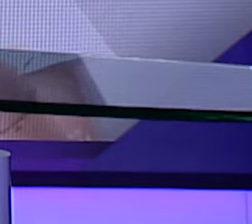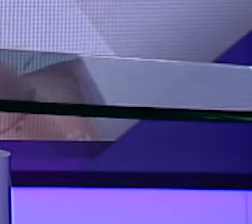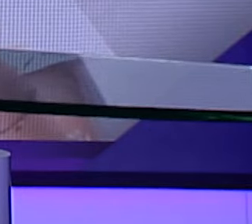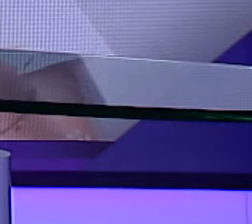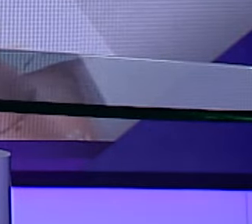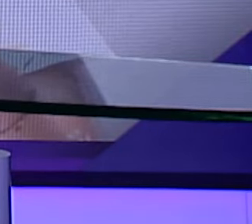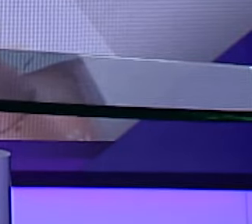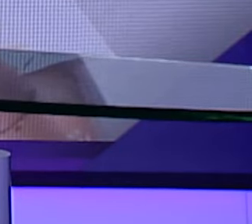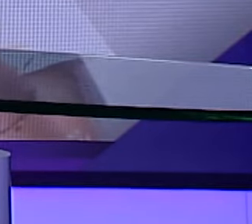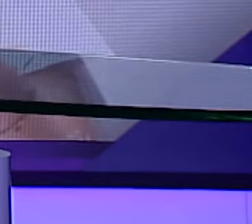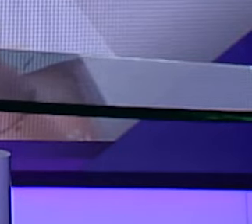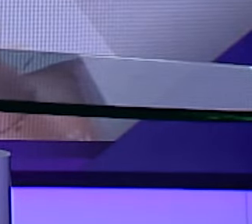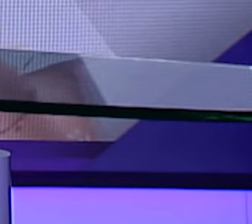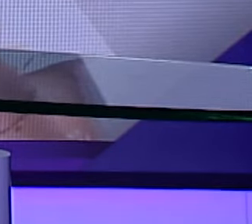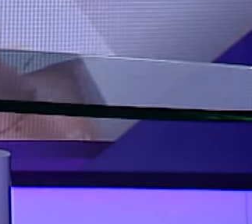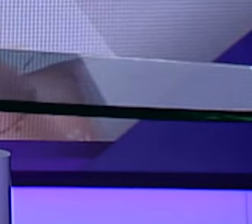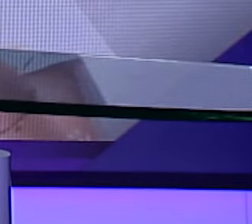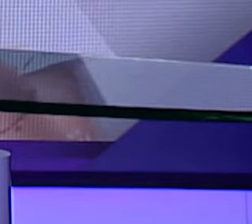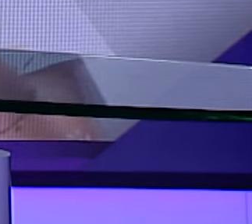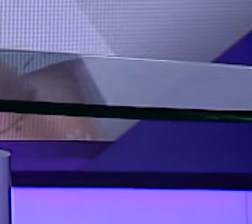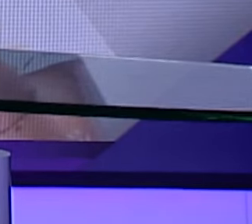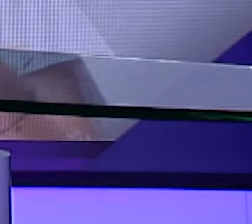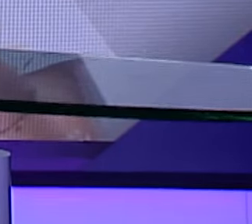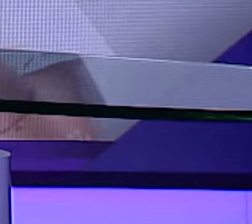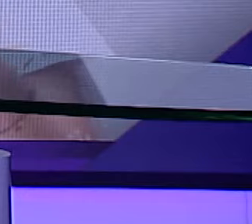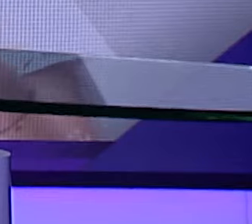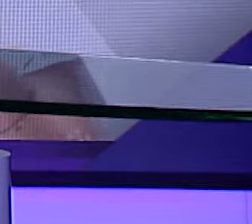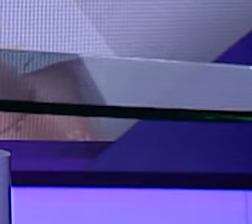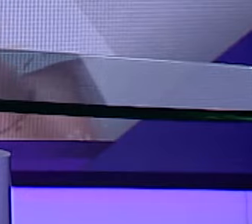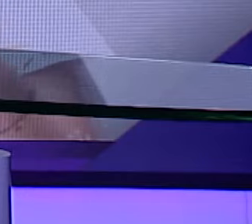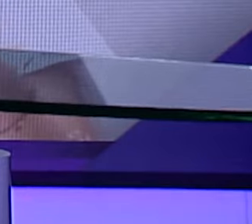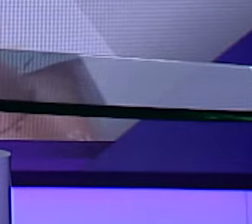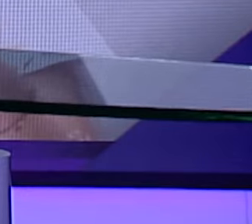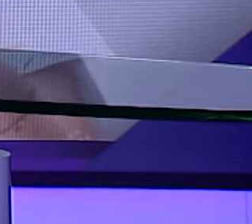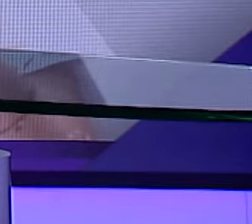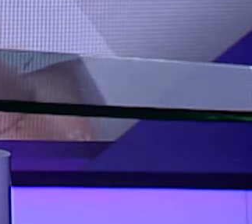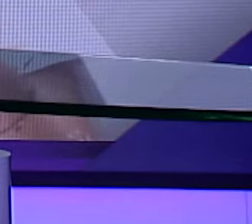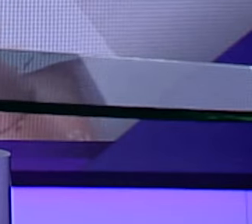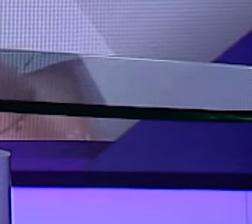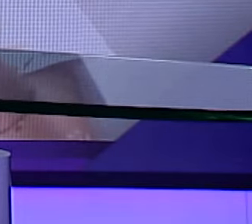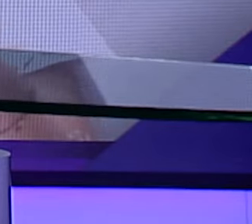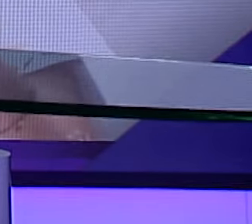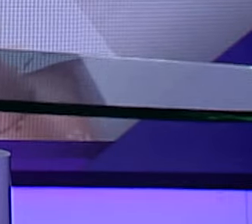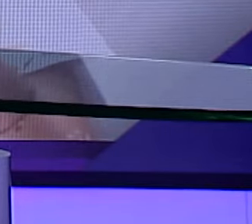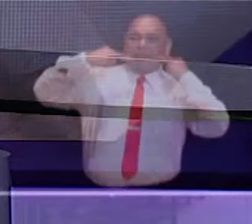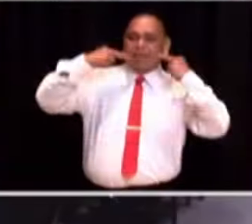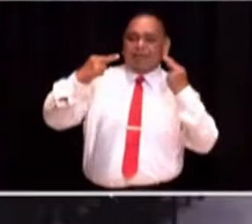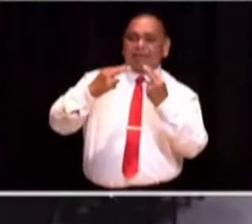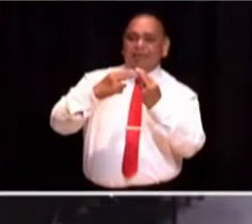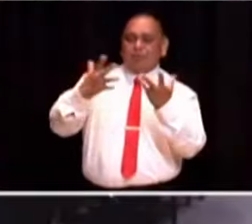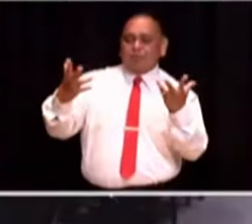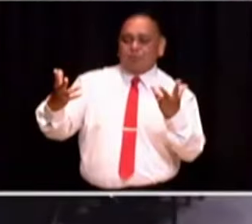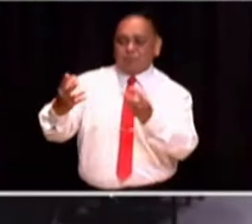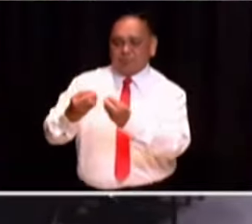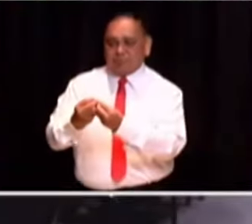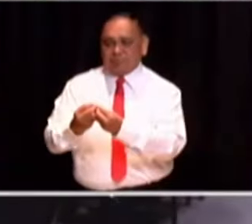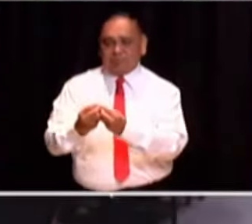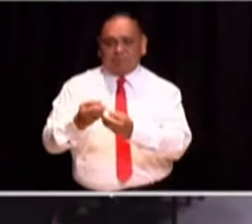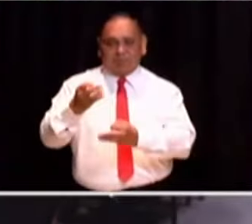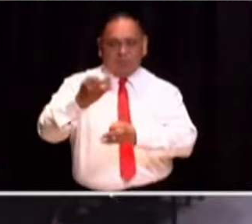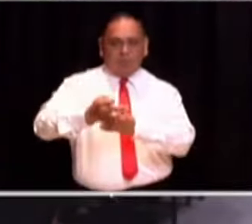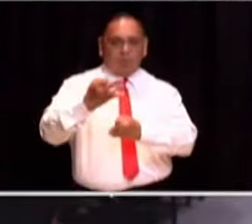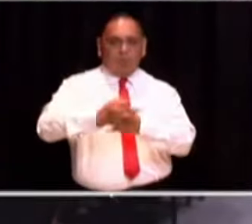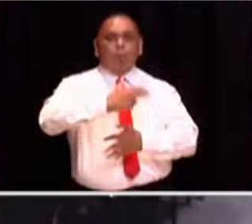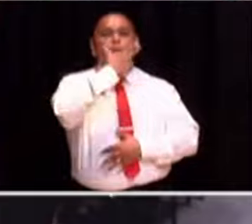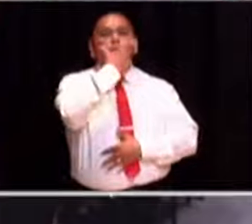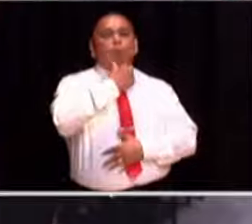Campeche, presentó el proyecto para el campo República Rural Justa y Soberana, lo que eso signifique, cuyo objetivo es